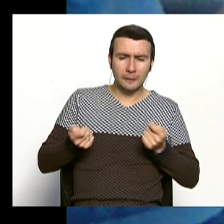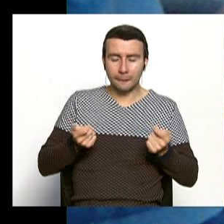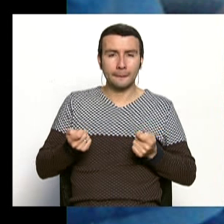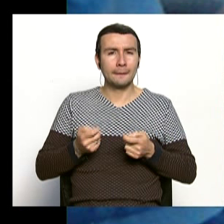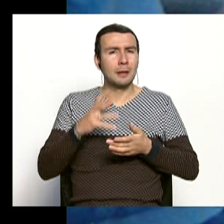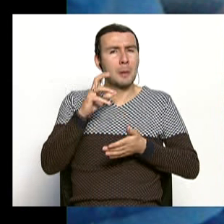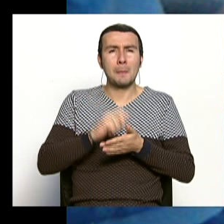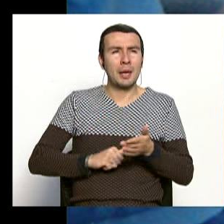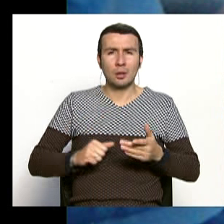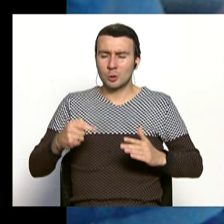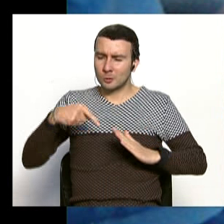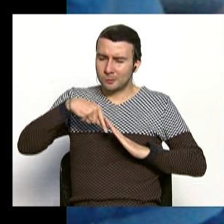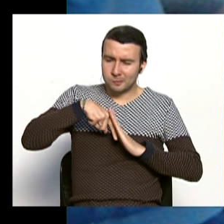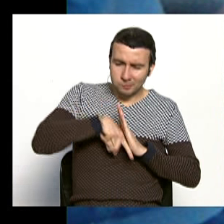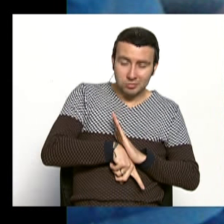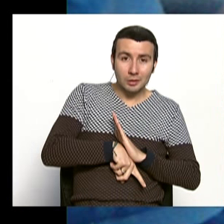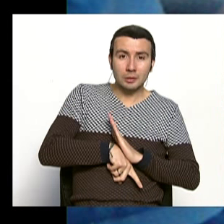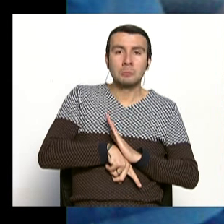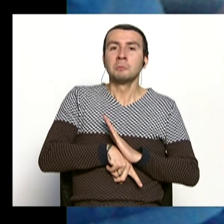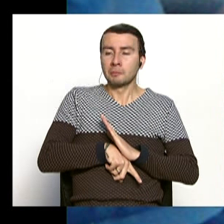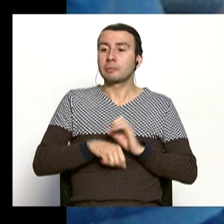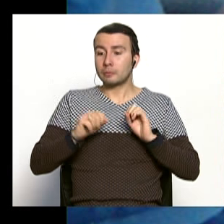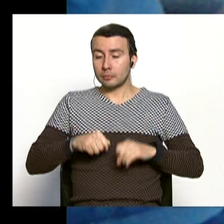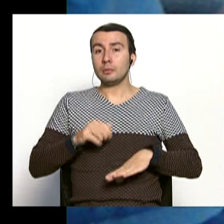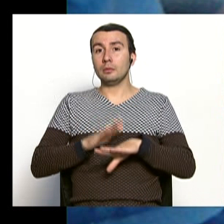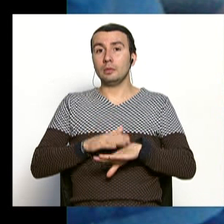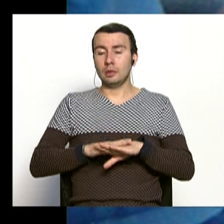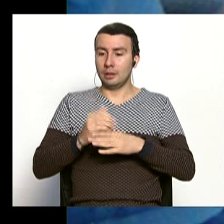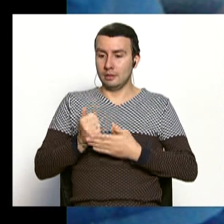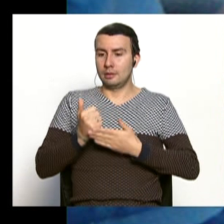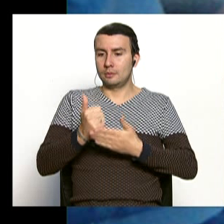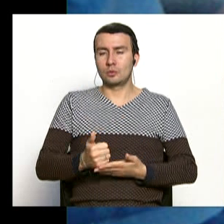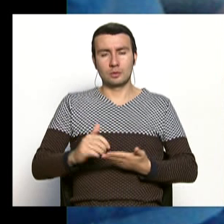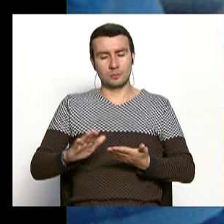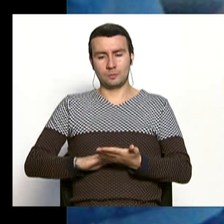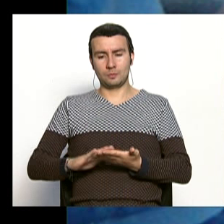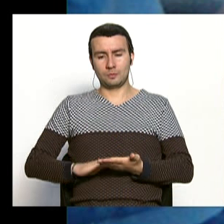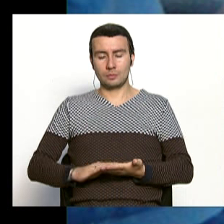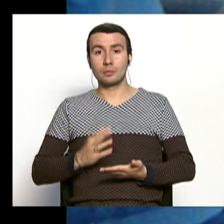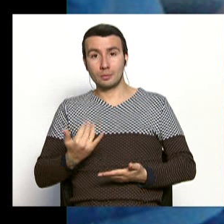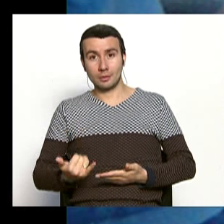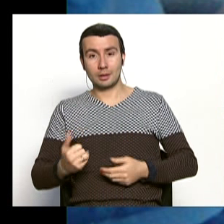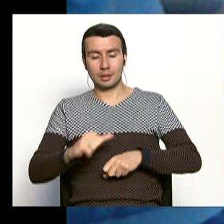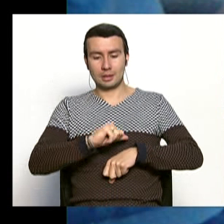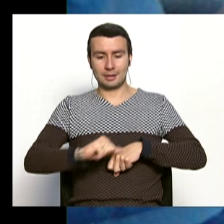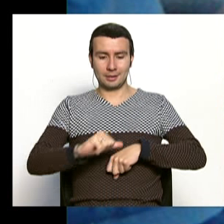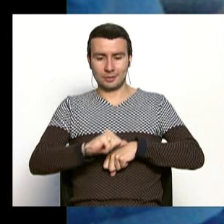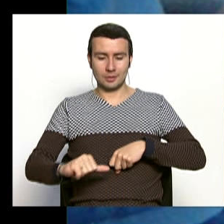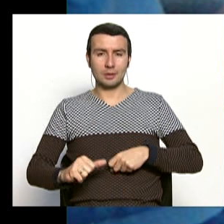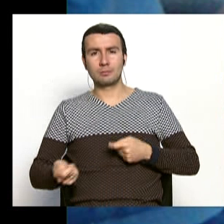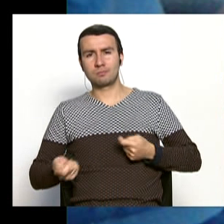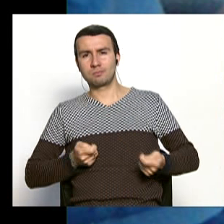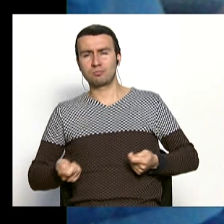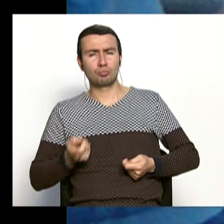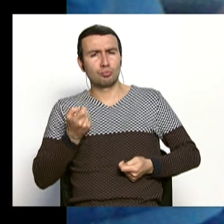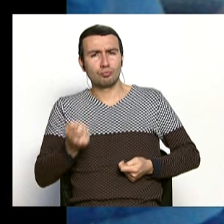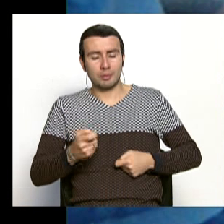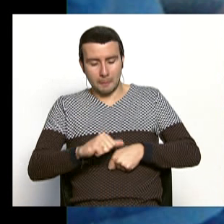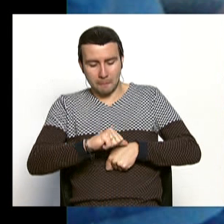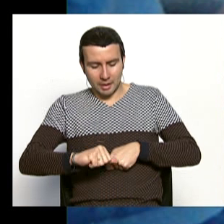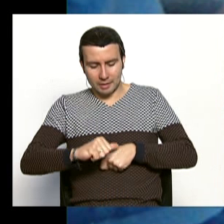invasiva tiene esa esa potestad de poder realizar las cirugías por unas incisiones muy